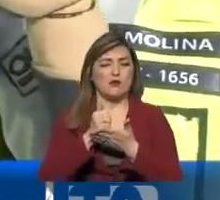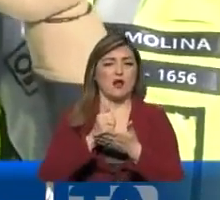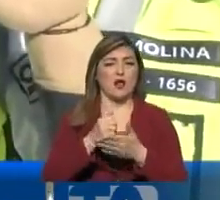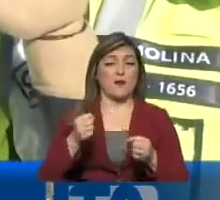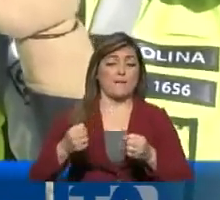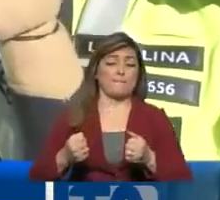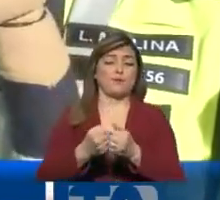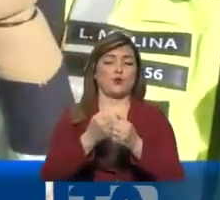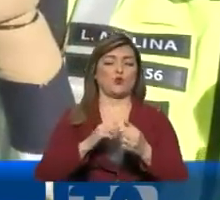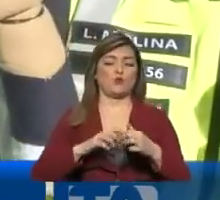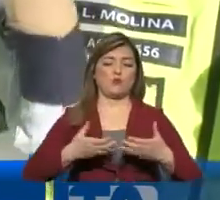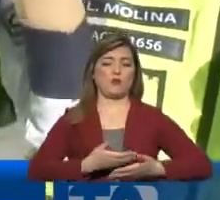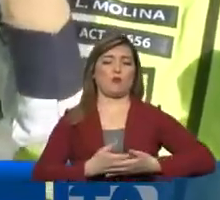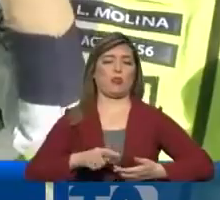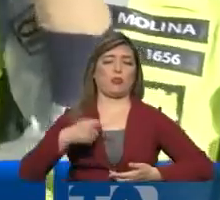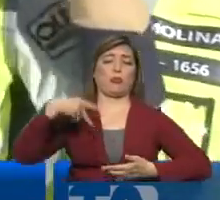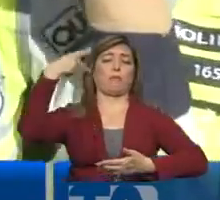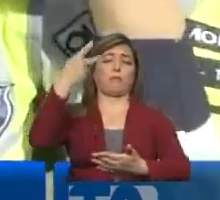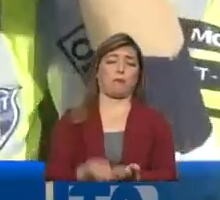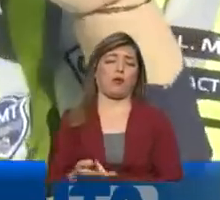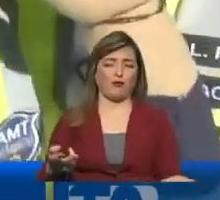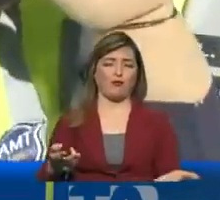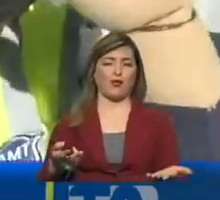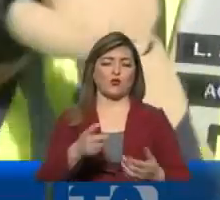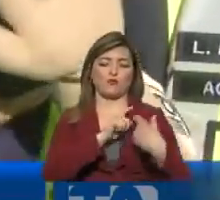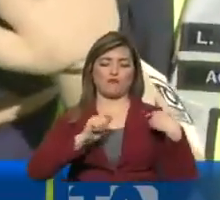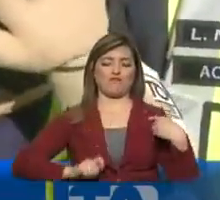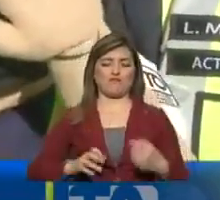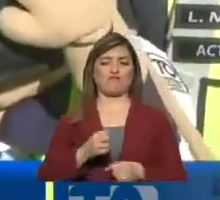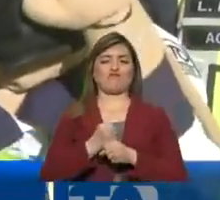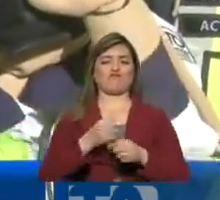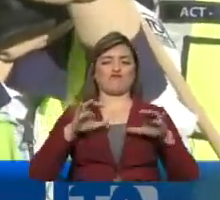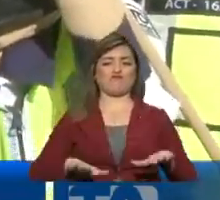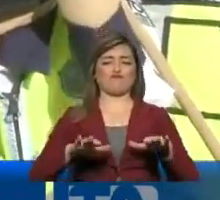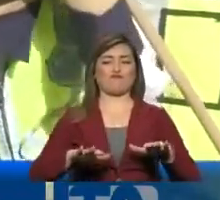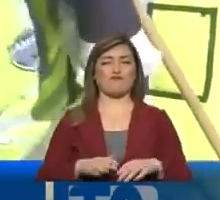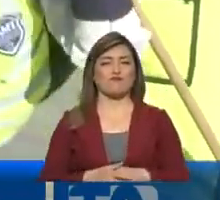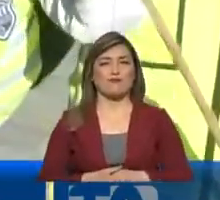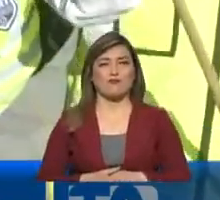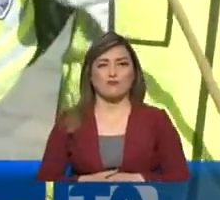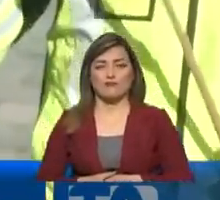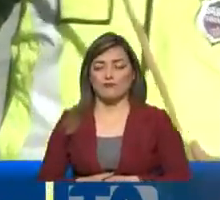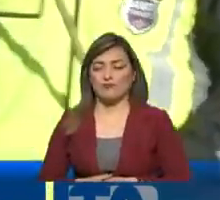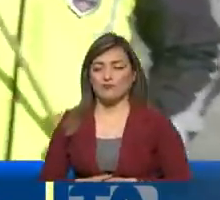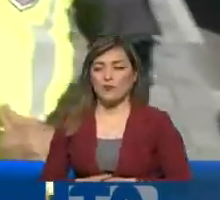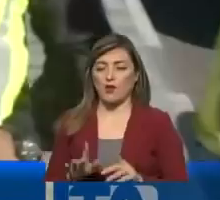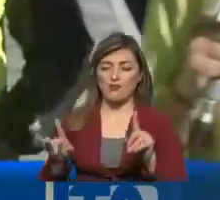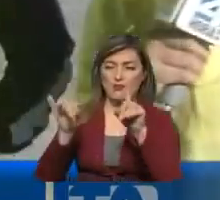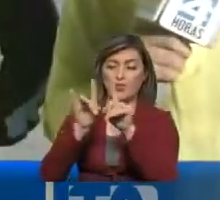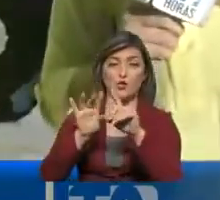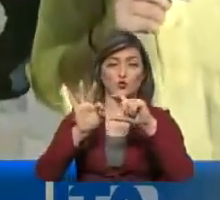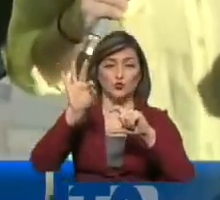quizá el momento que tengamos un siniestro de tránsito. Y es que en realidad son impresionantes las cifras que tiene la